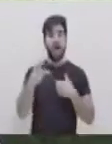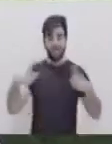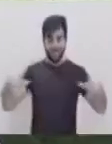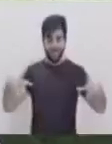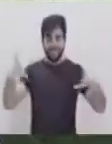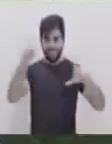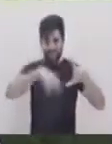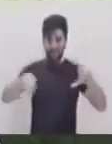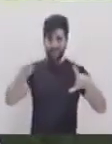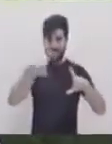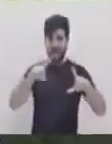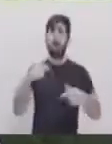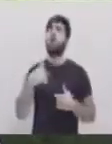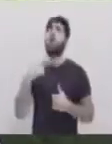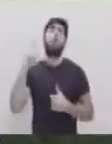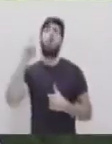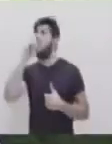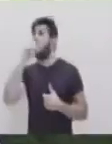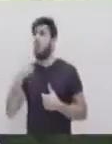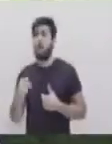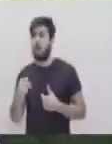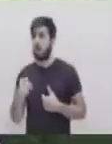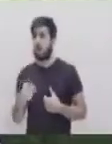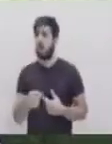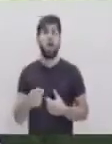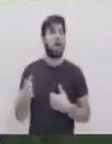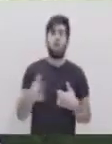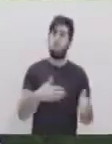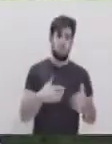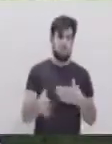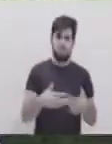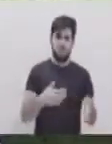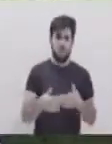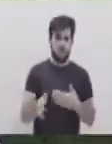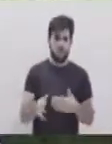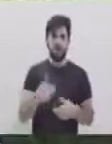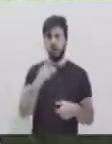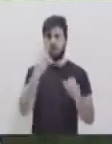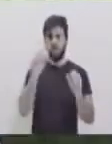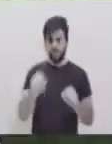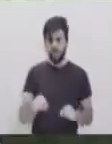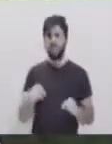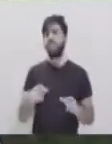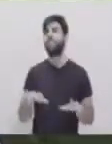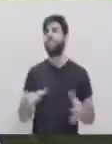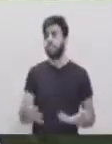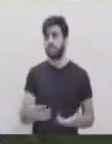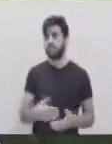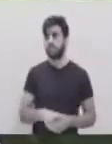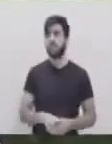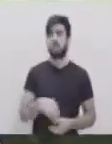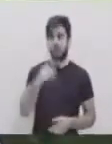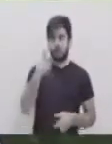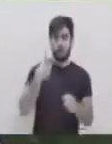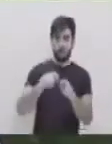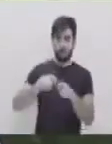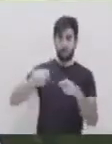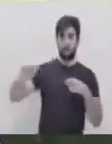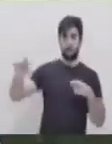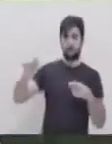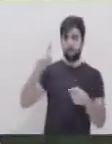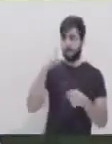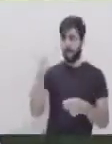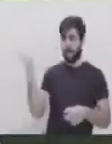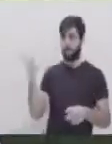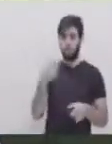aros. Pero me dice, señor Carlita, yo no tengo aros. Mi patio es de tierra. Con un palito, puedes dibujar tu